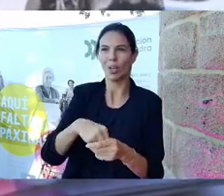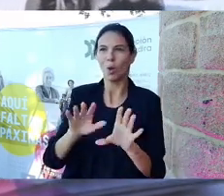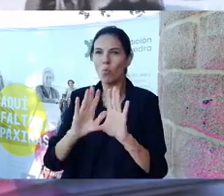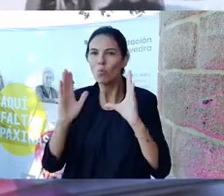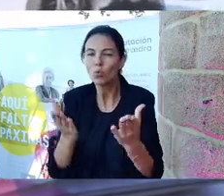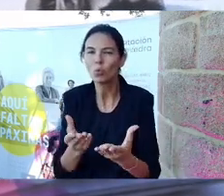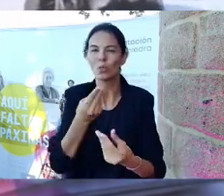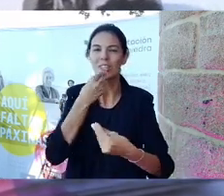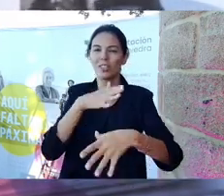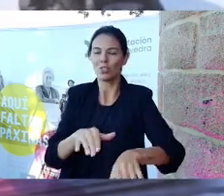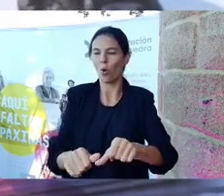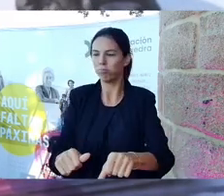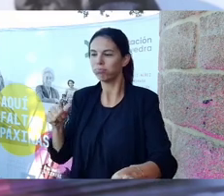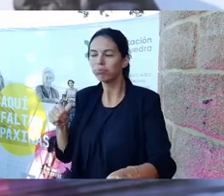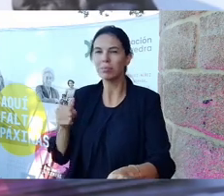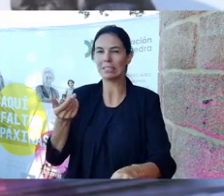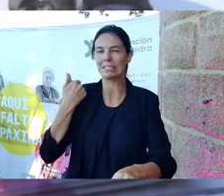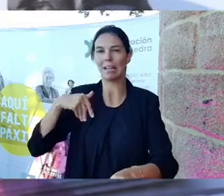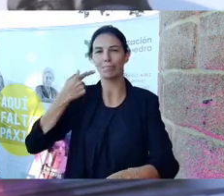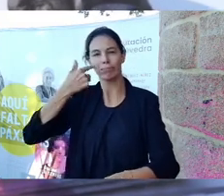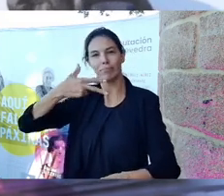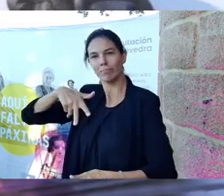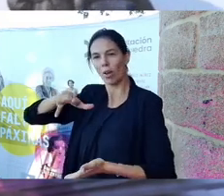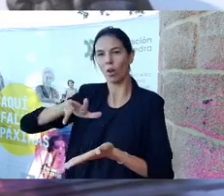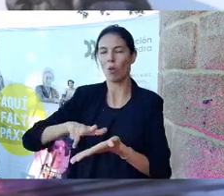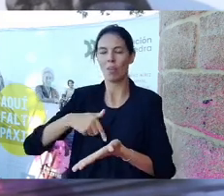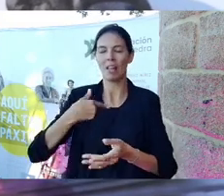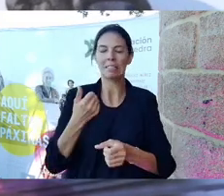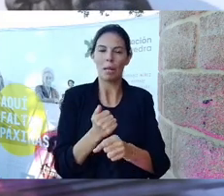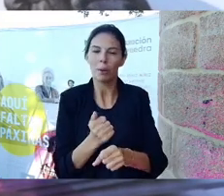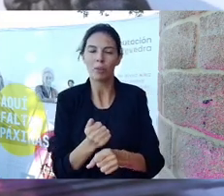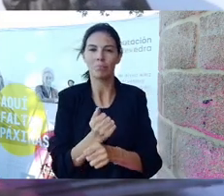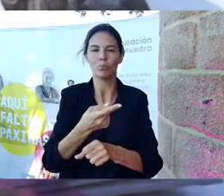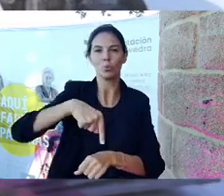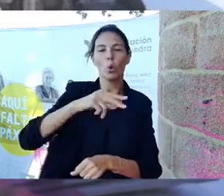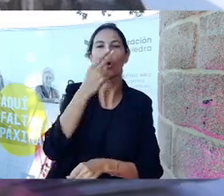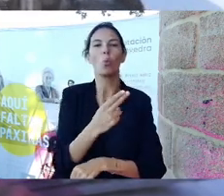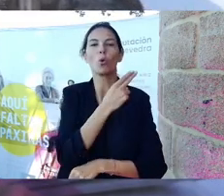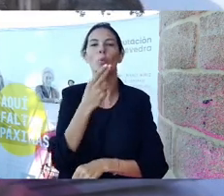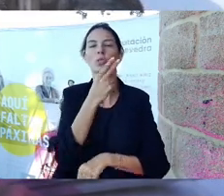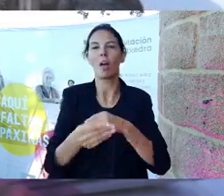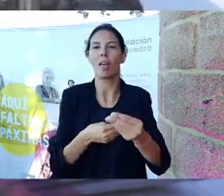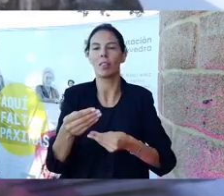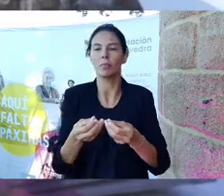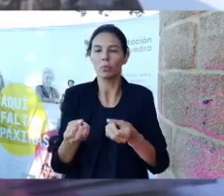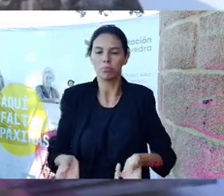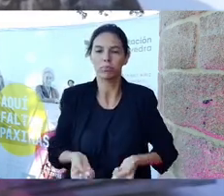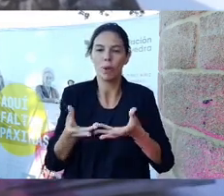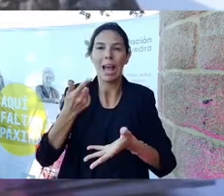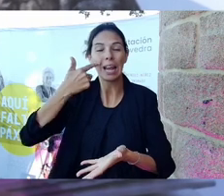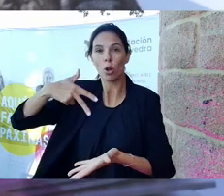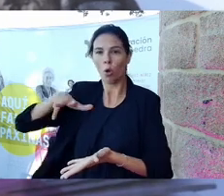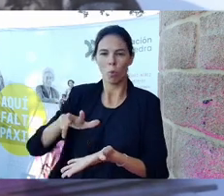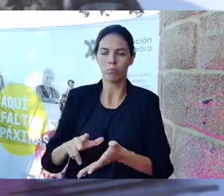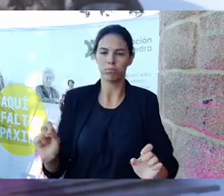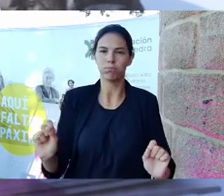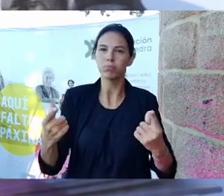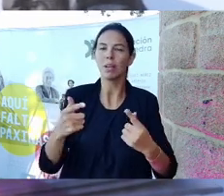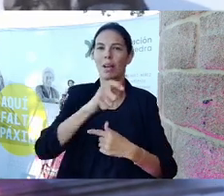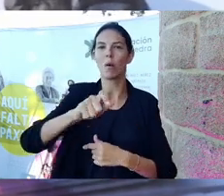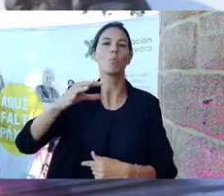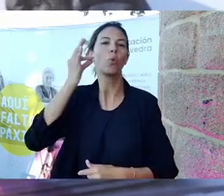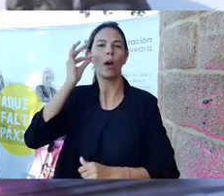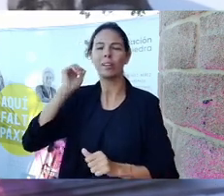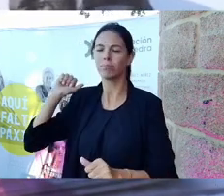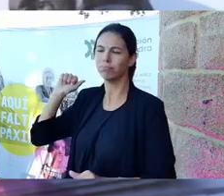Metémonos nun mundo, nunha historia dese recoñecemento que temos a labor, o compromiso de facer do